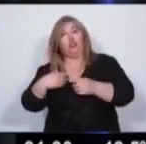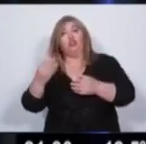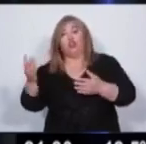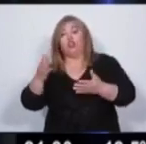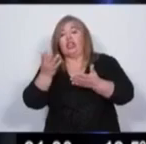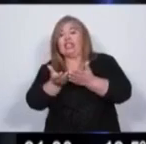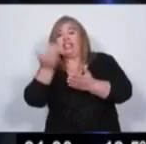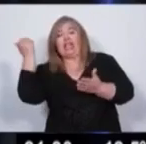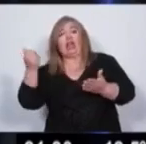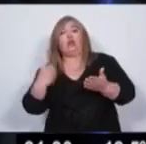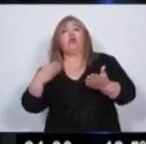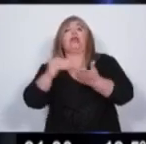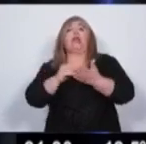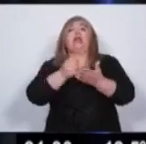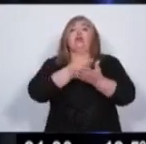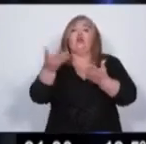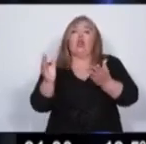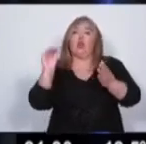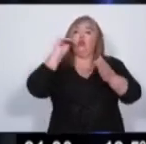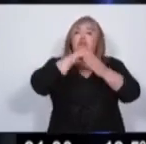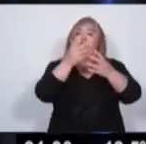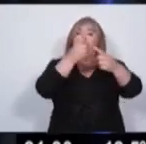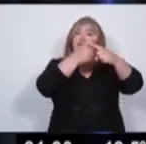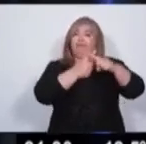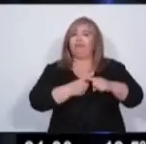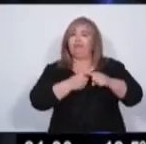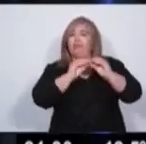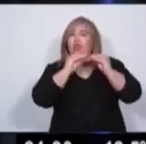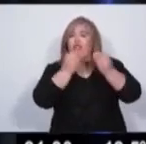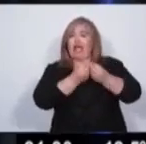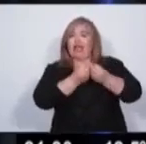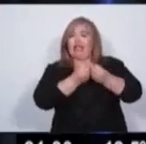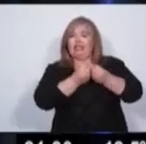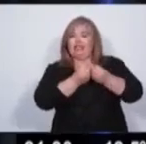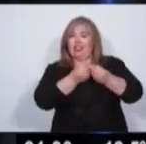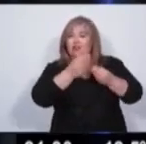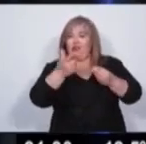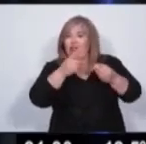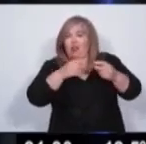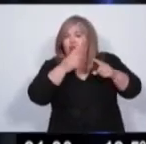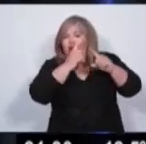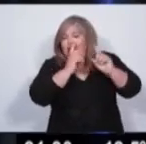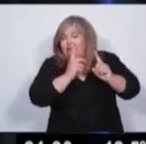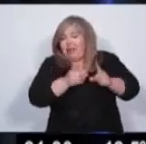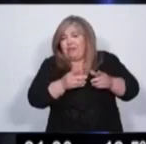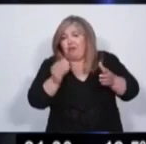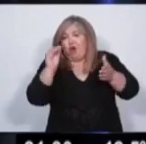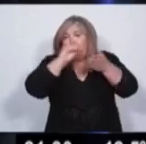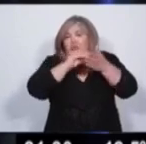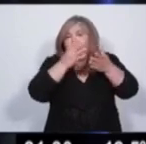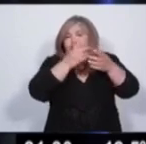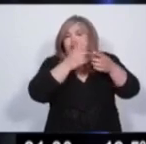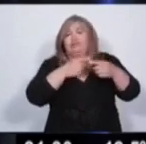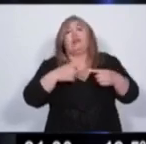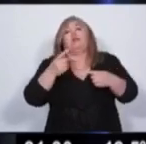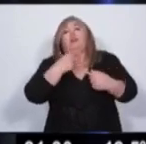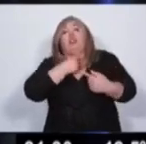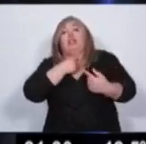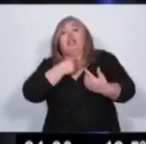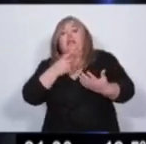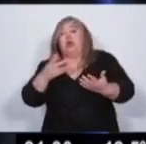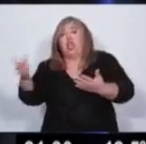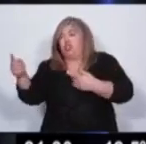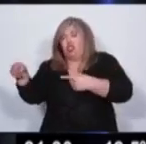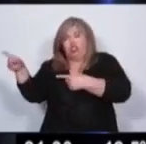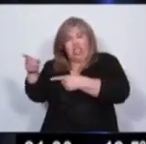autor y coautor del ítem aula no lo apoyaron tampoco lo apoyó al peronismo Esta es la verdad Y si nosotros queremos salario queremos